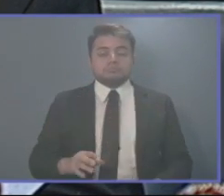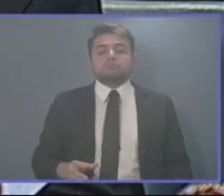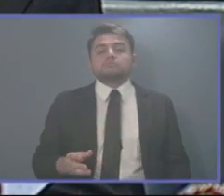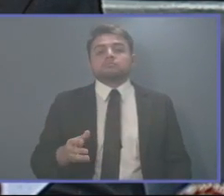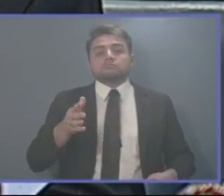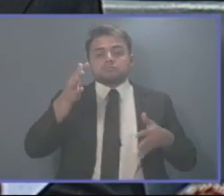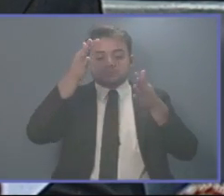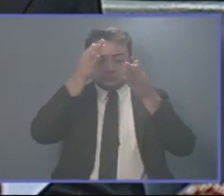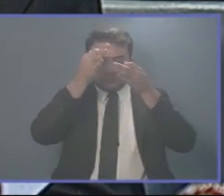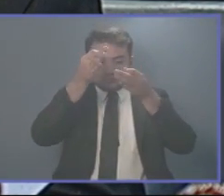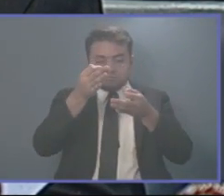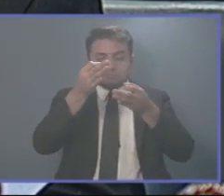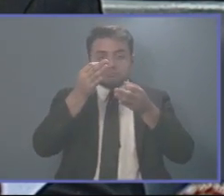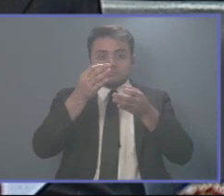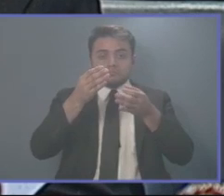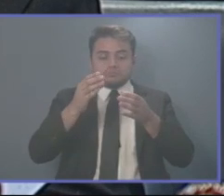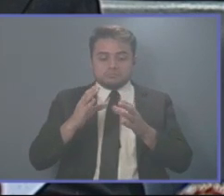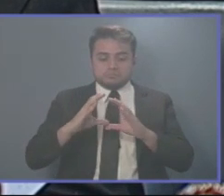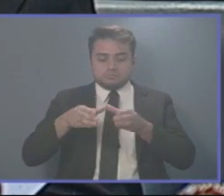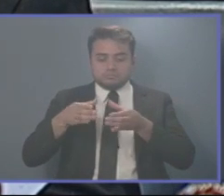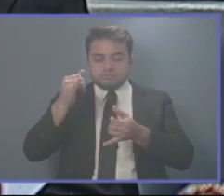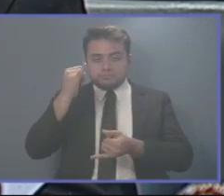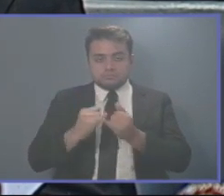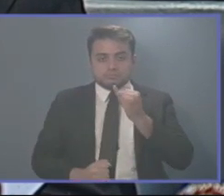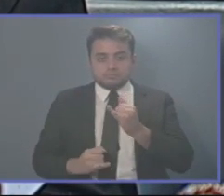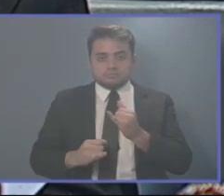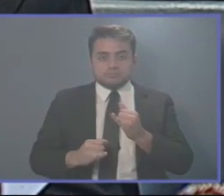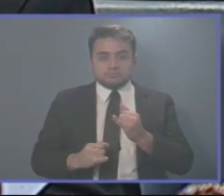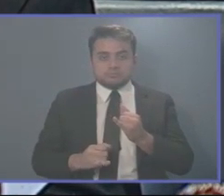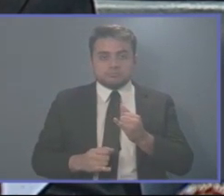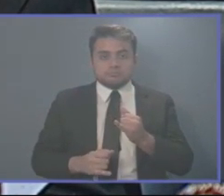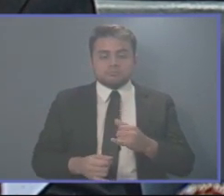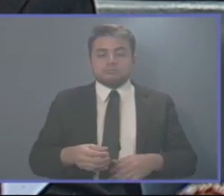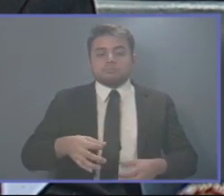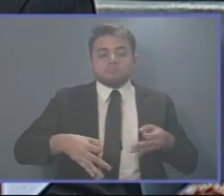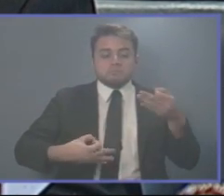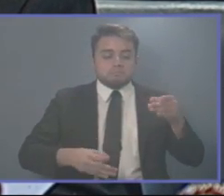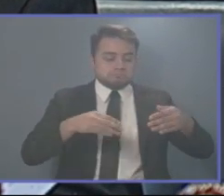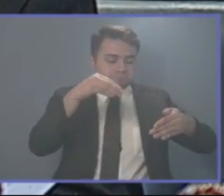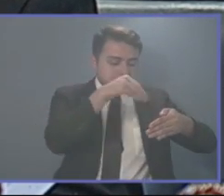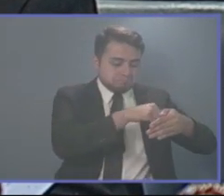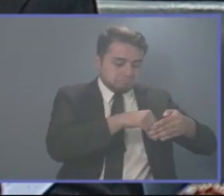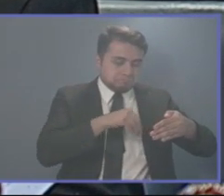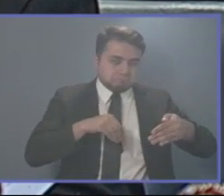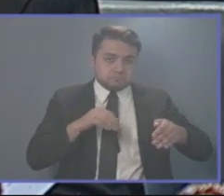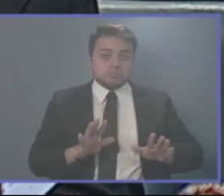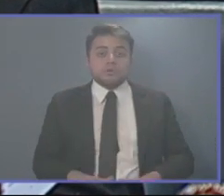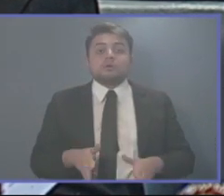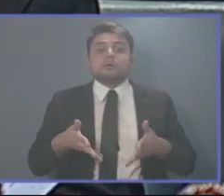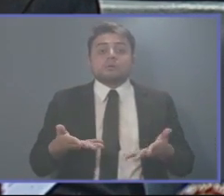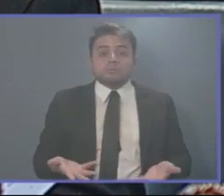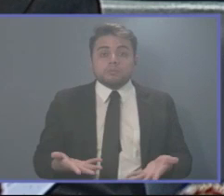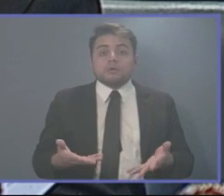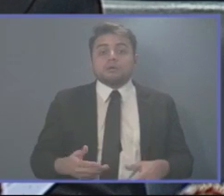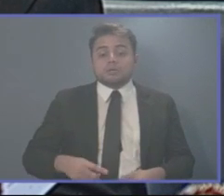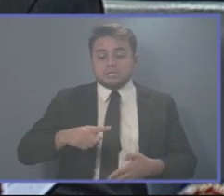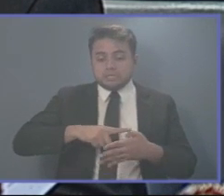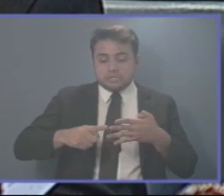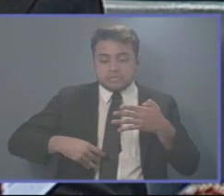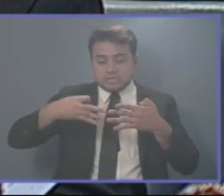la pretensión al decretar reformas a la ley de control y regulación de armas municiones explosivos